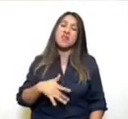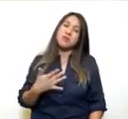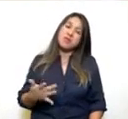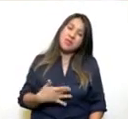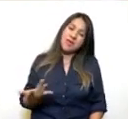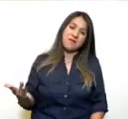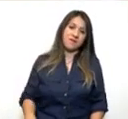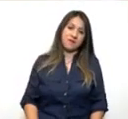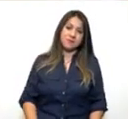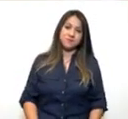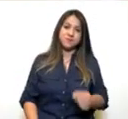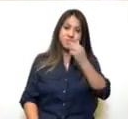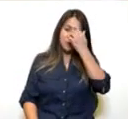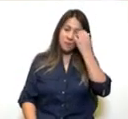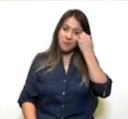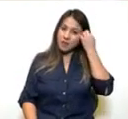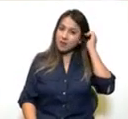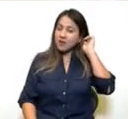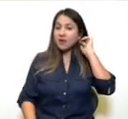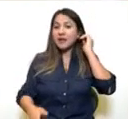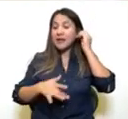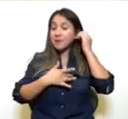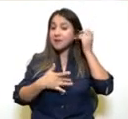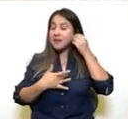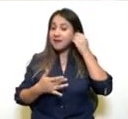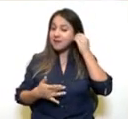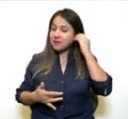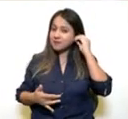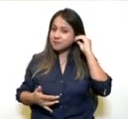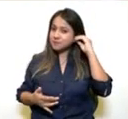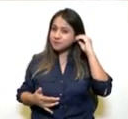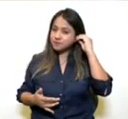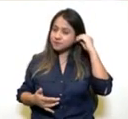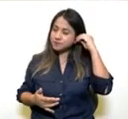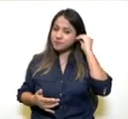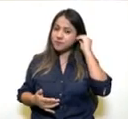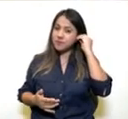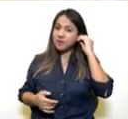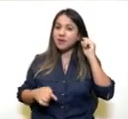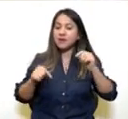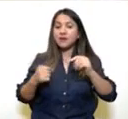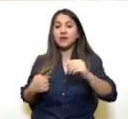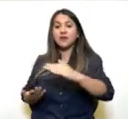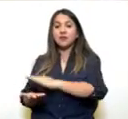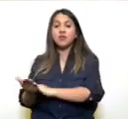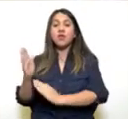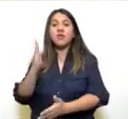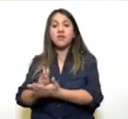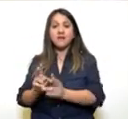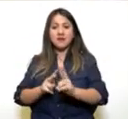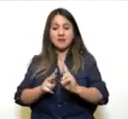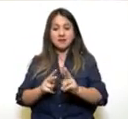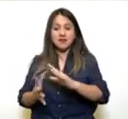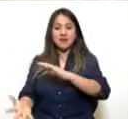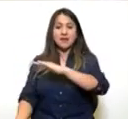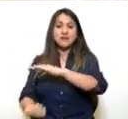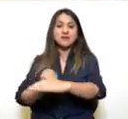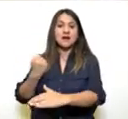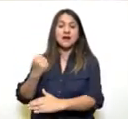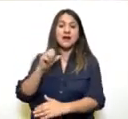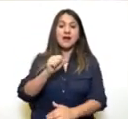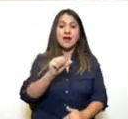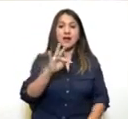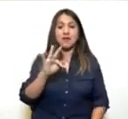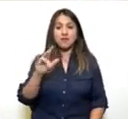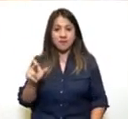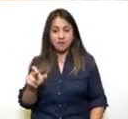que esta medida tenga que hacerse retirar los fondos de la